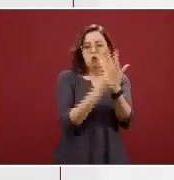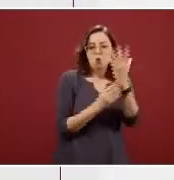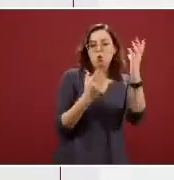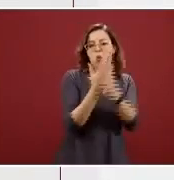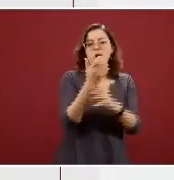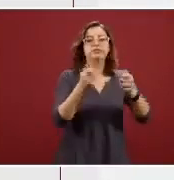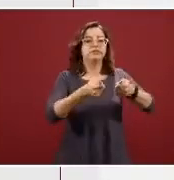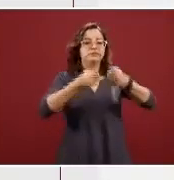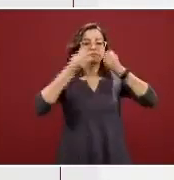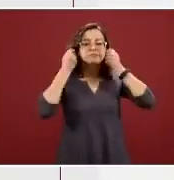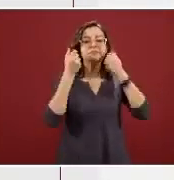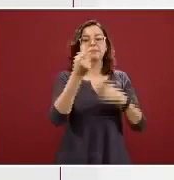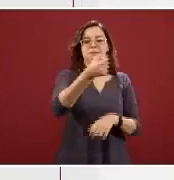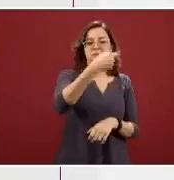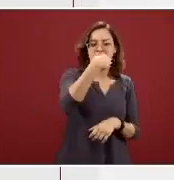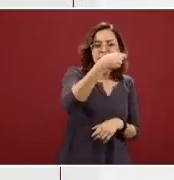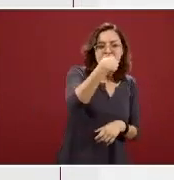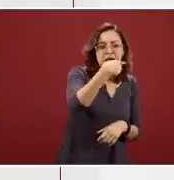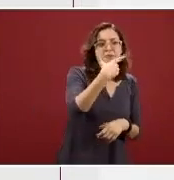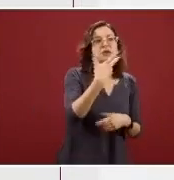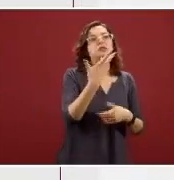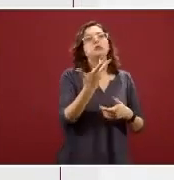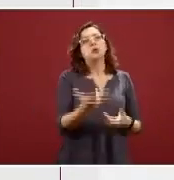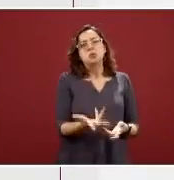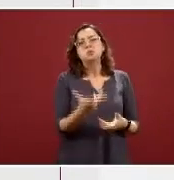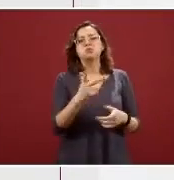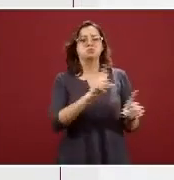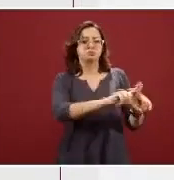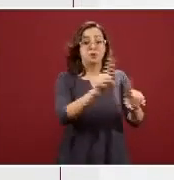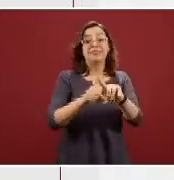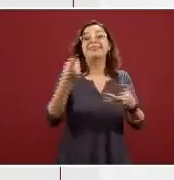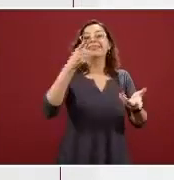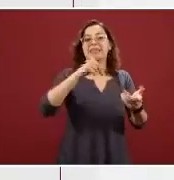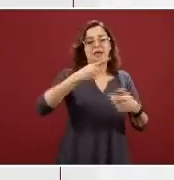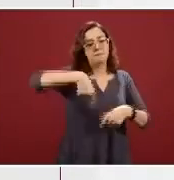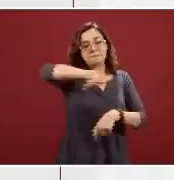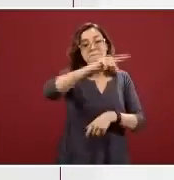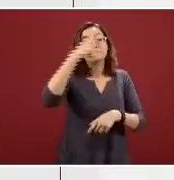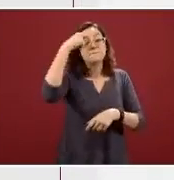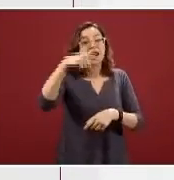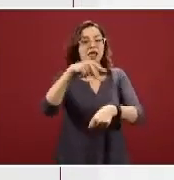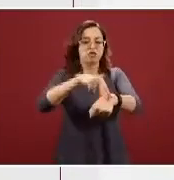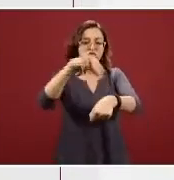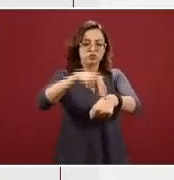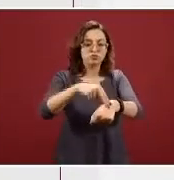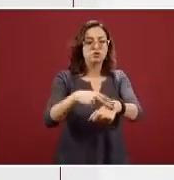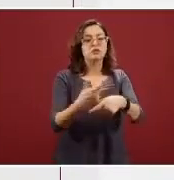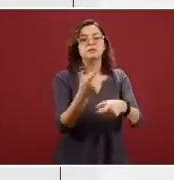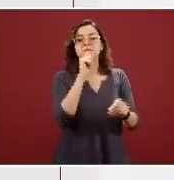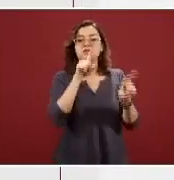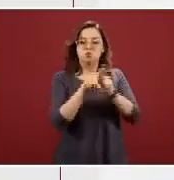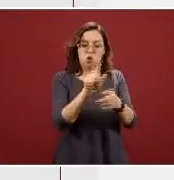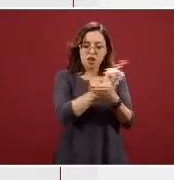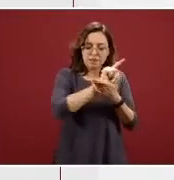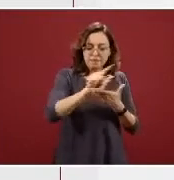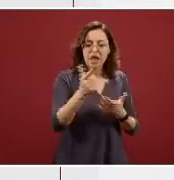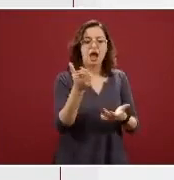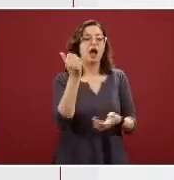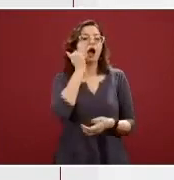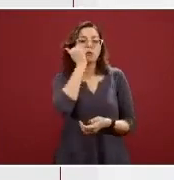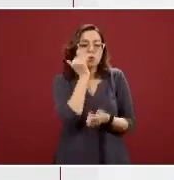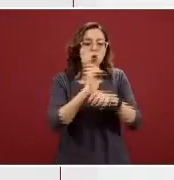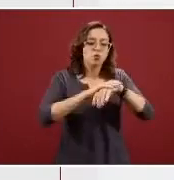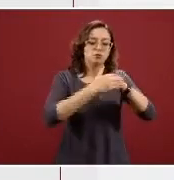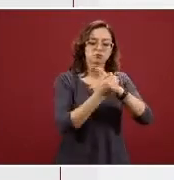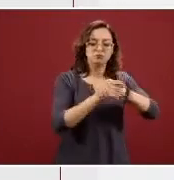pacientes, medicamentos y una serie de otros insumos también de higiene y de lavado de manos. En general, estos los